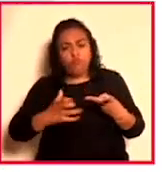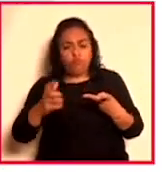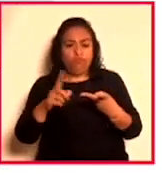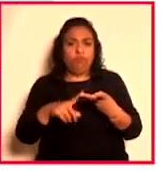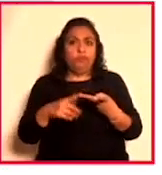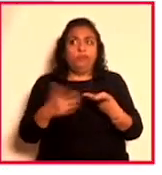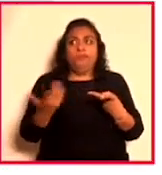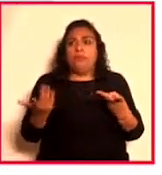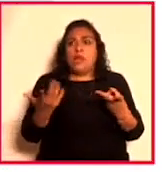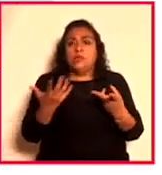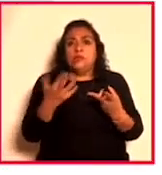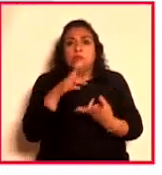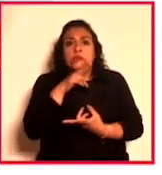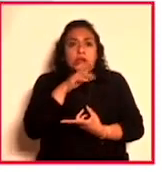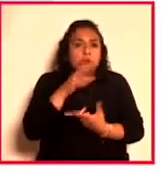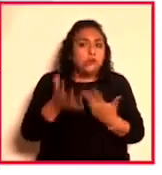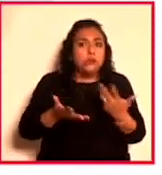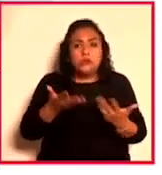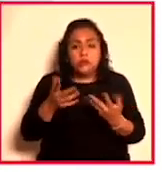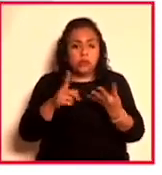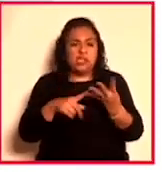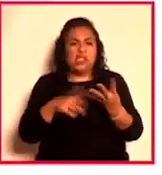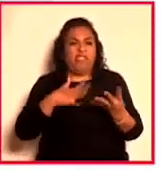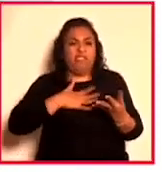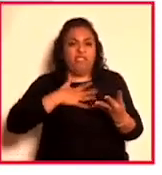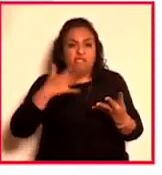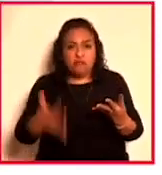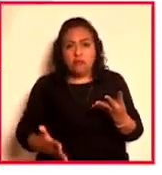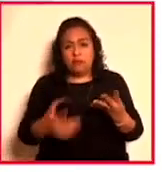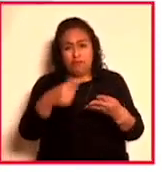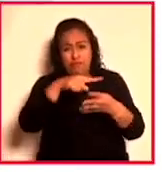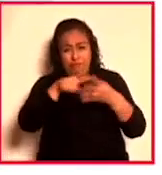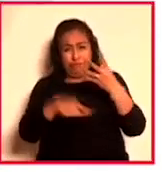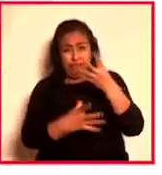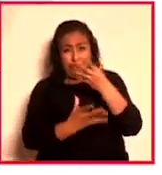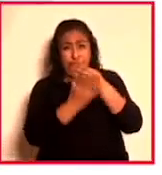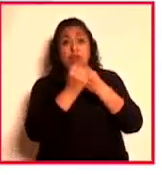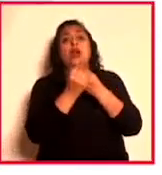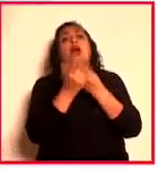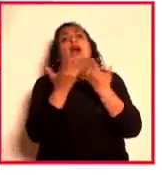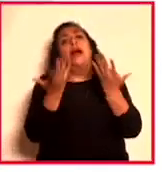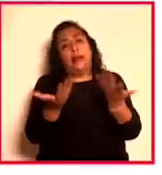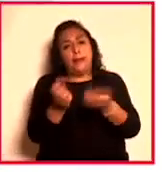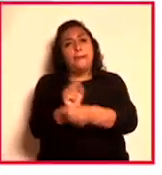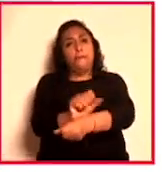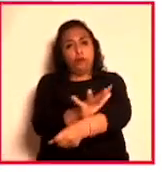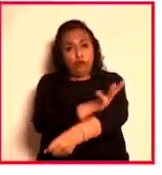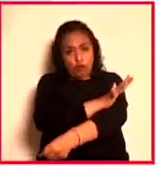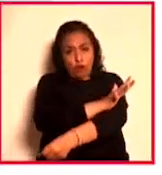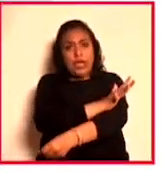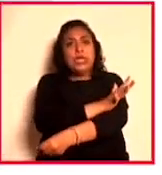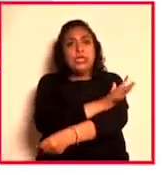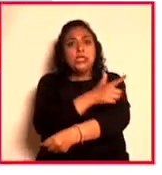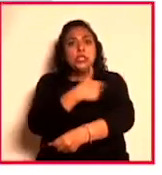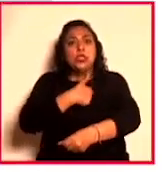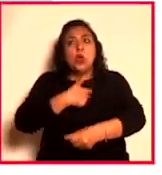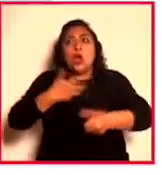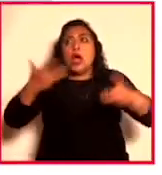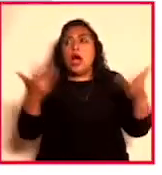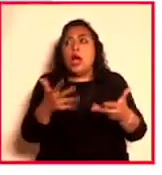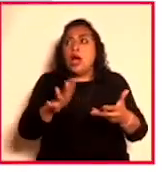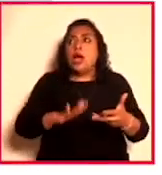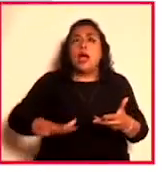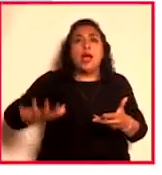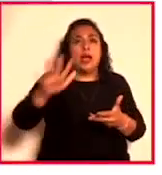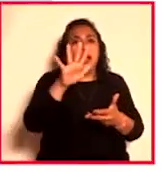la angustia, el asco, todo eso son emociones y es una forma en que reaccionamos al medio ambiente, pero es